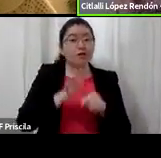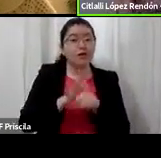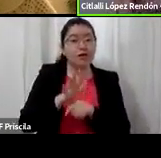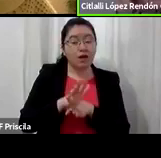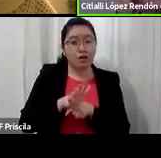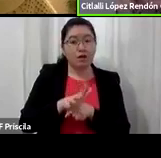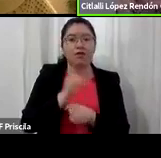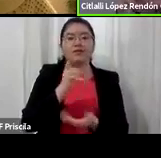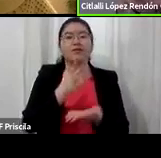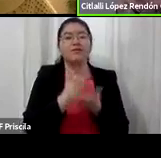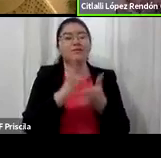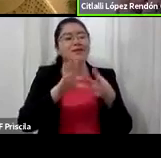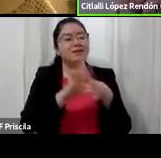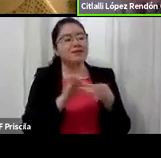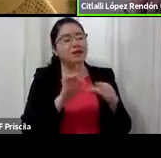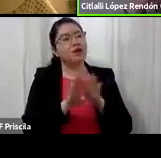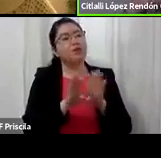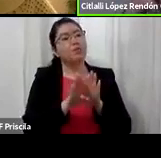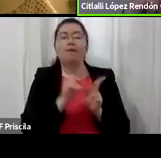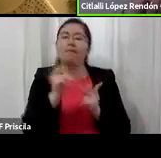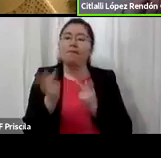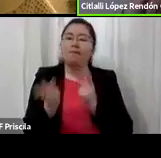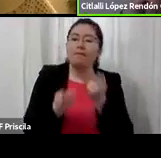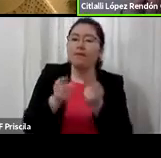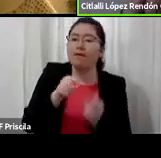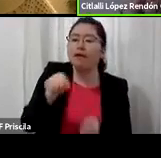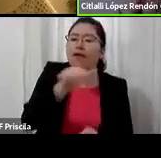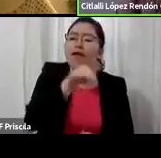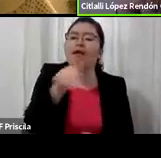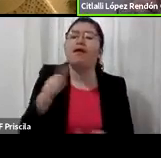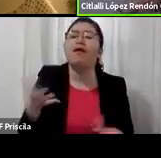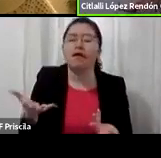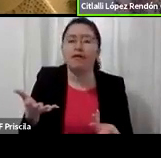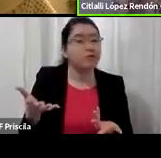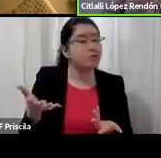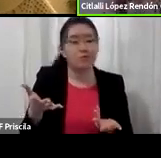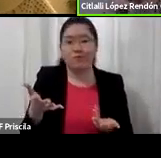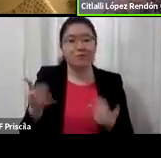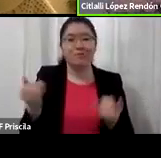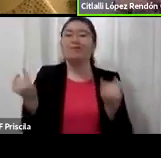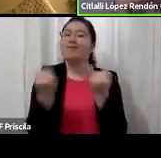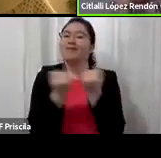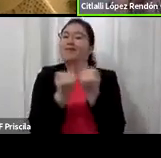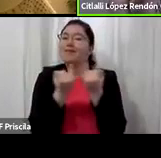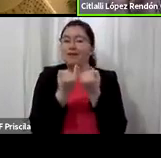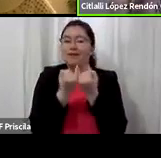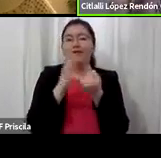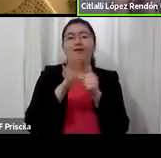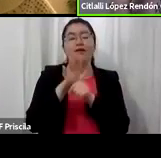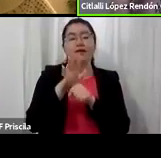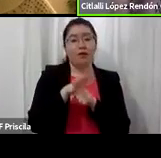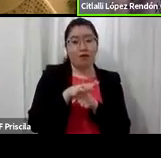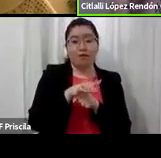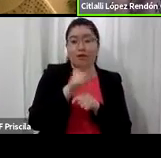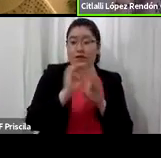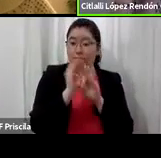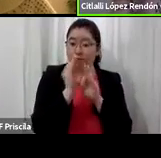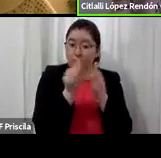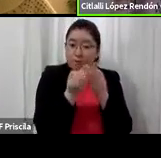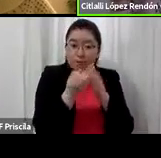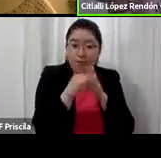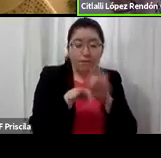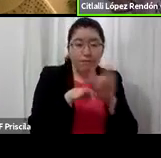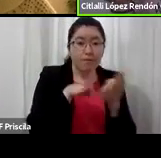no nada más a manera de consulta, sino reconociendo ya las estrategias, las resistencias, las propias